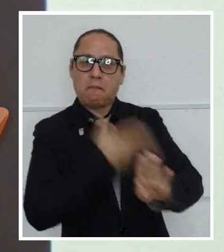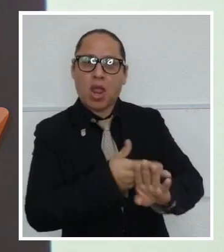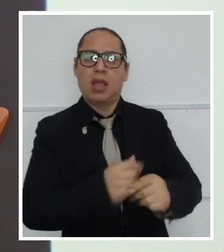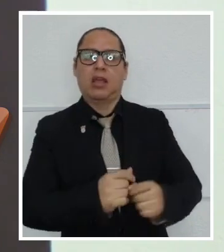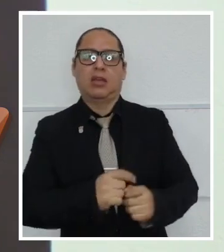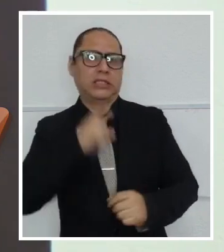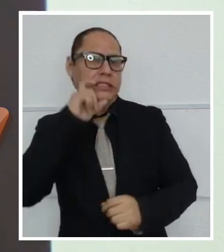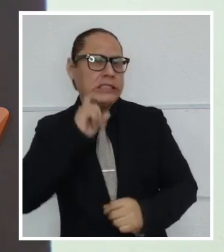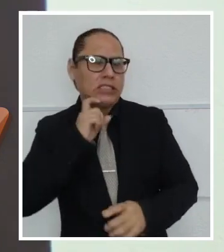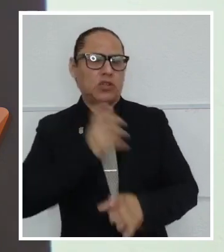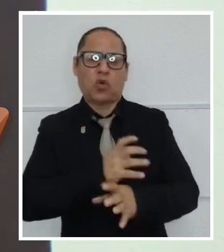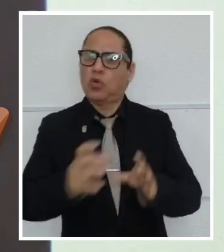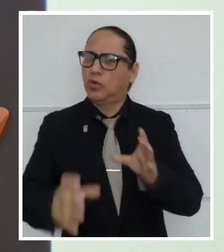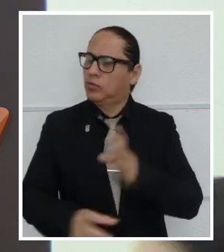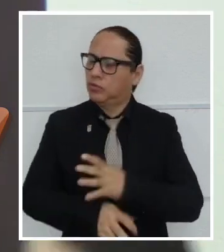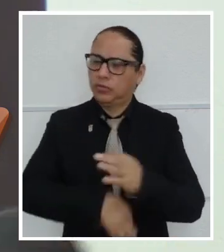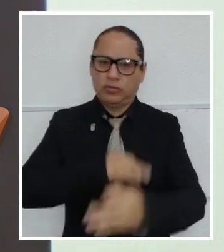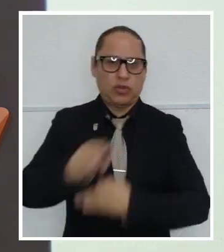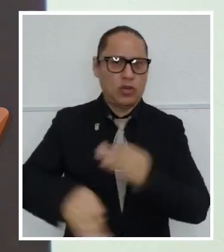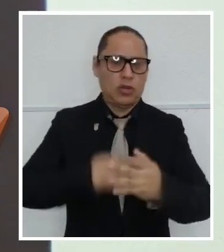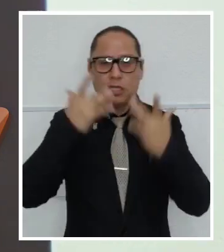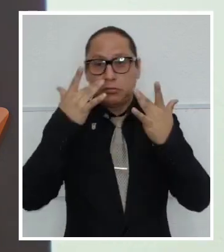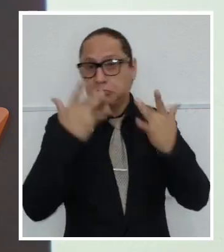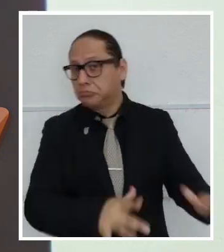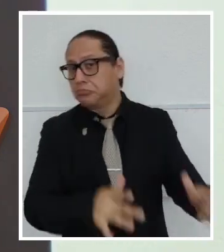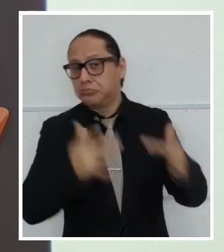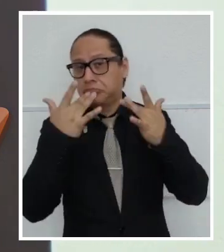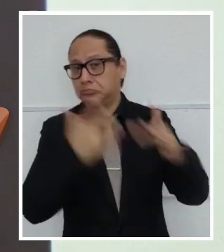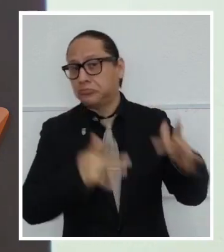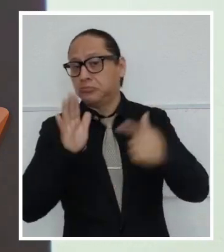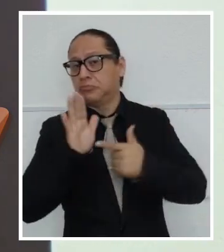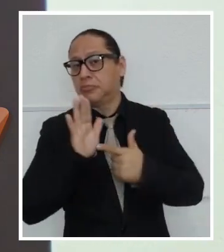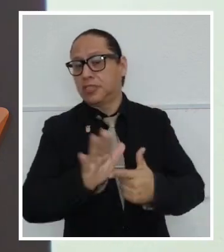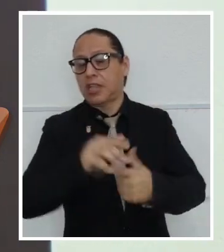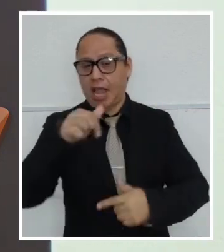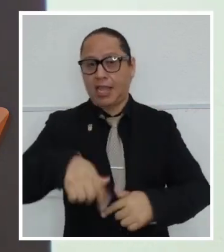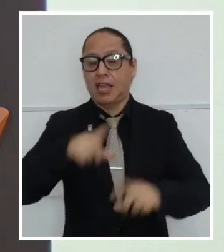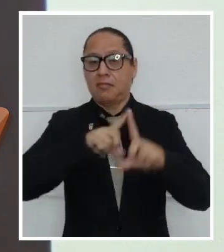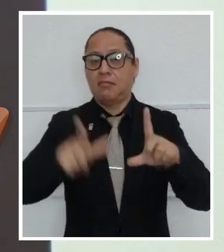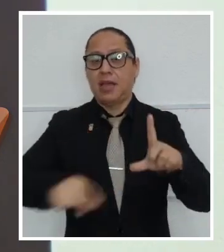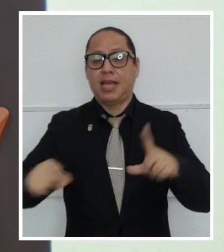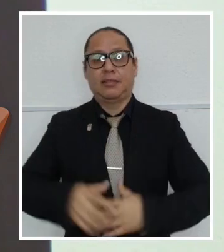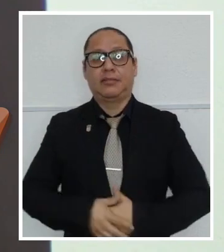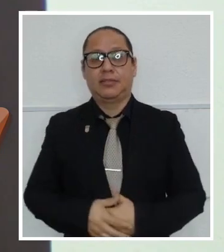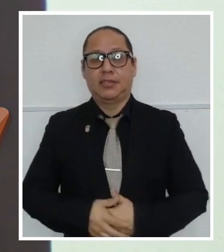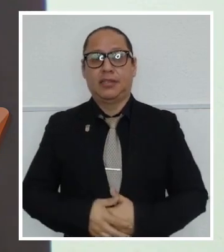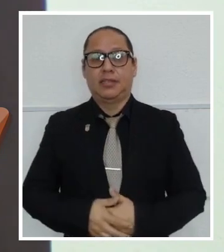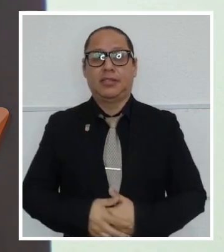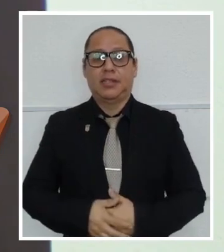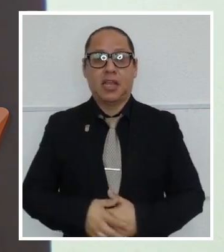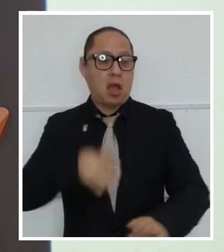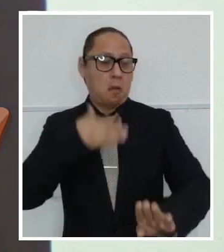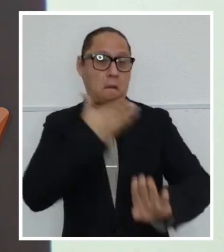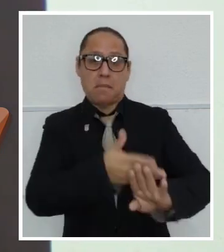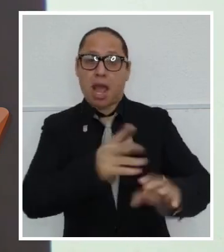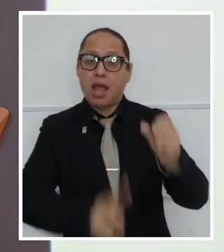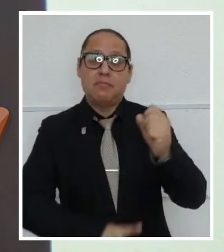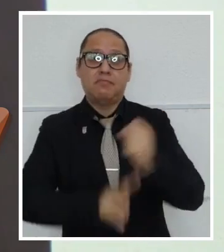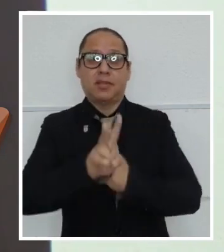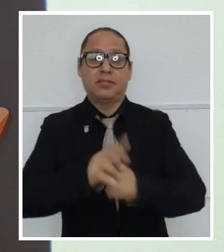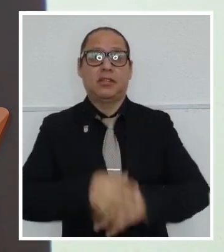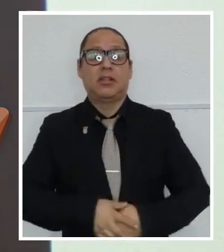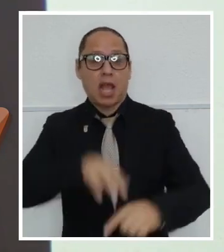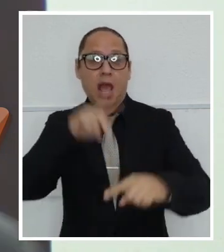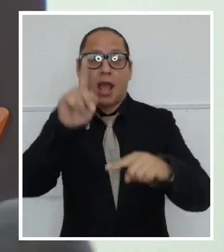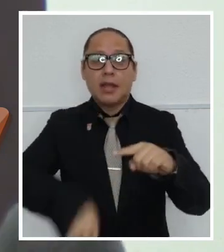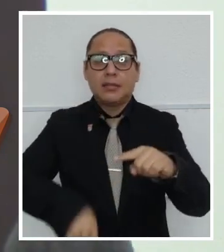el 3.4 por del total de las renuncias presentadas en México la misoginia y la violencia nos está